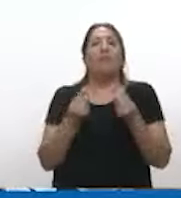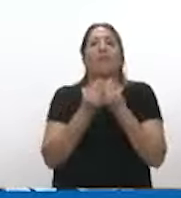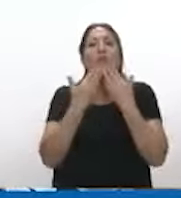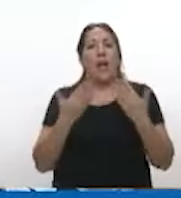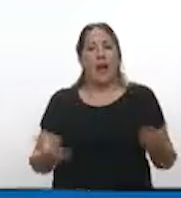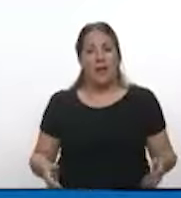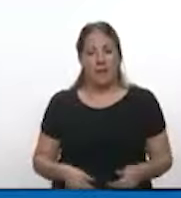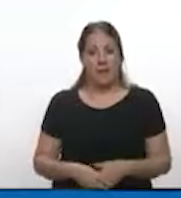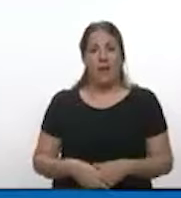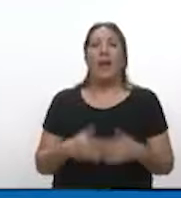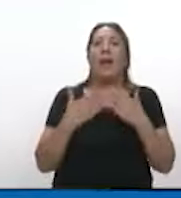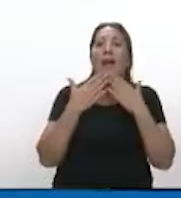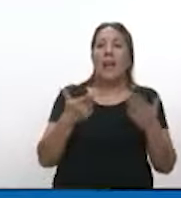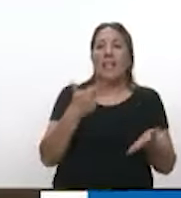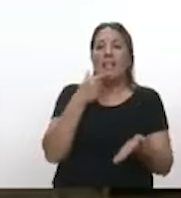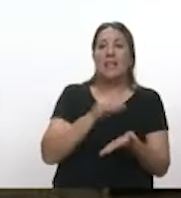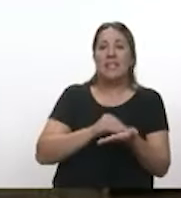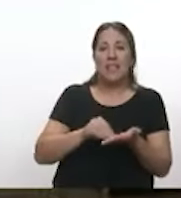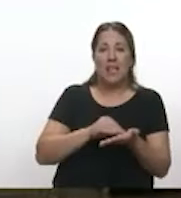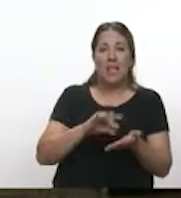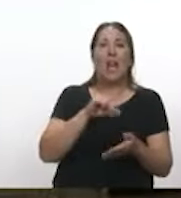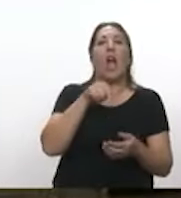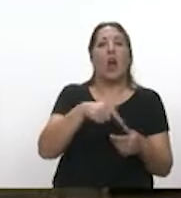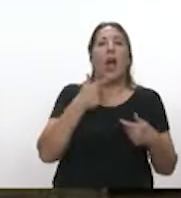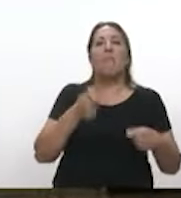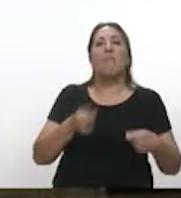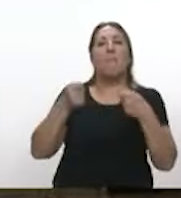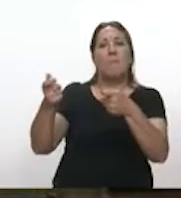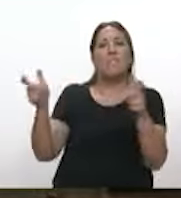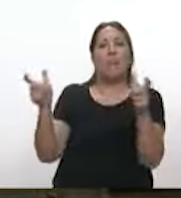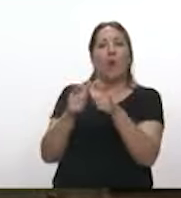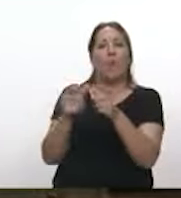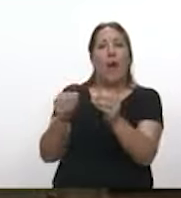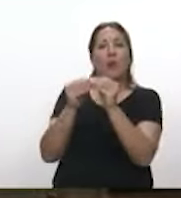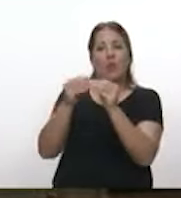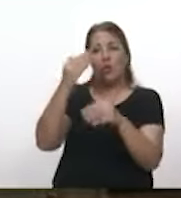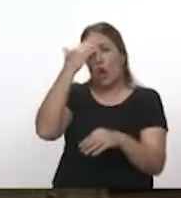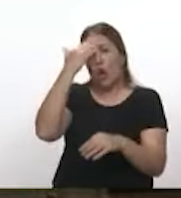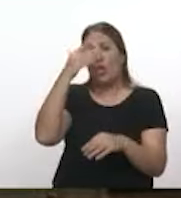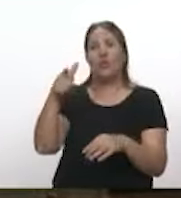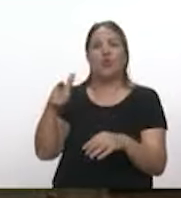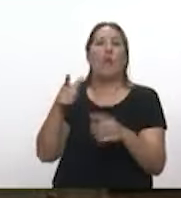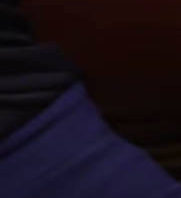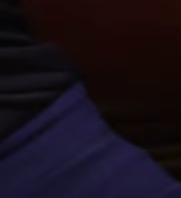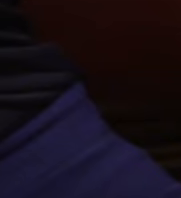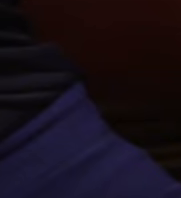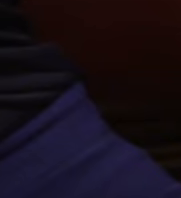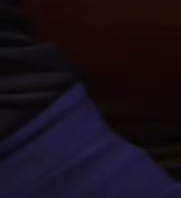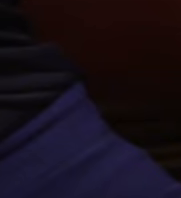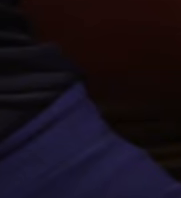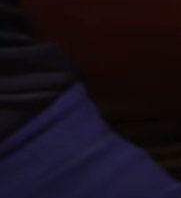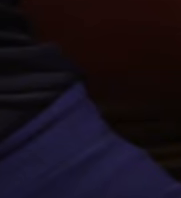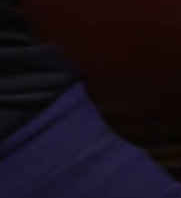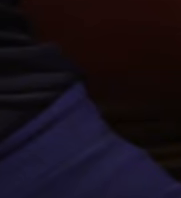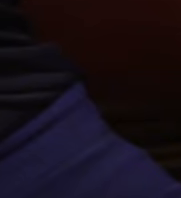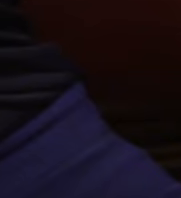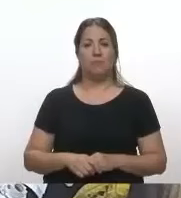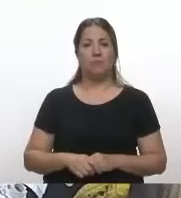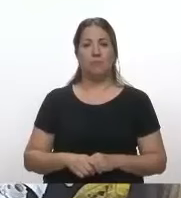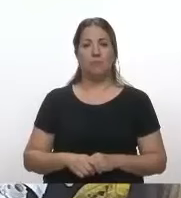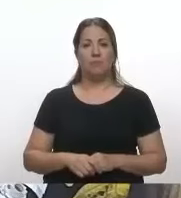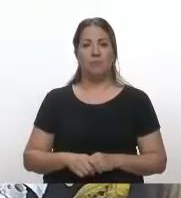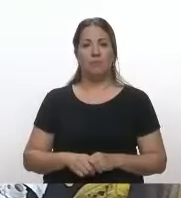Acto siguiente, Victoria Villarroel anunció que correspondía habilitarlo sobre tablas, a mano alzada, requiriéndose 2/3 de los votos de los